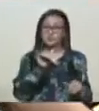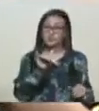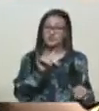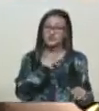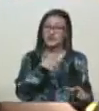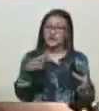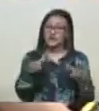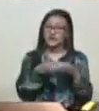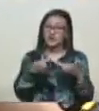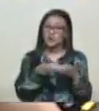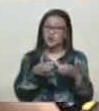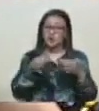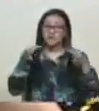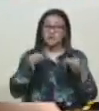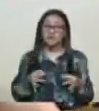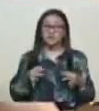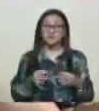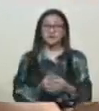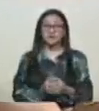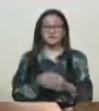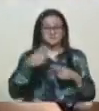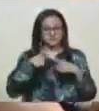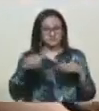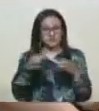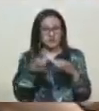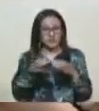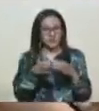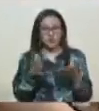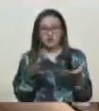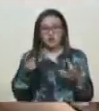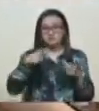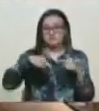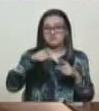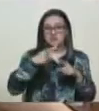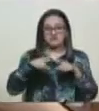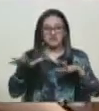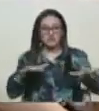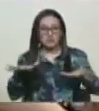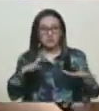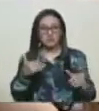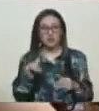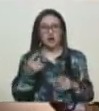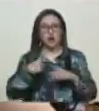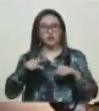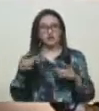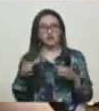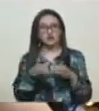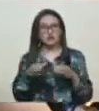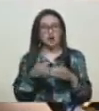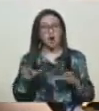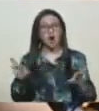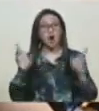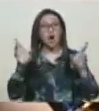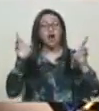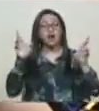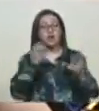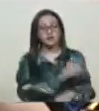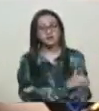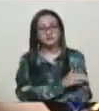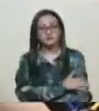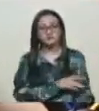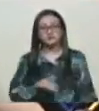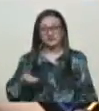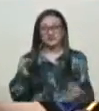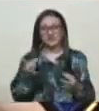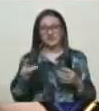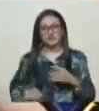reuniones de carácter formal, pero hay reuniones de carácter informal entre los distintos movimientos. Ahora, ojalá de esa derecha